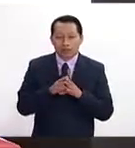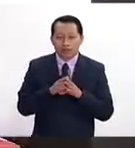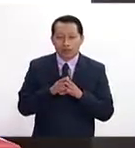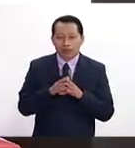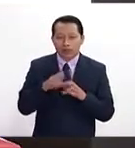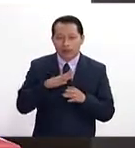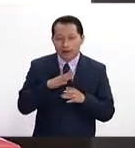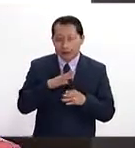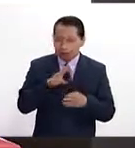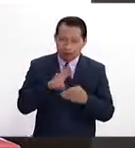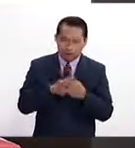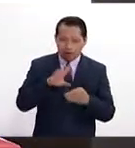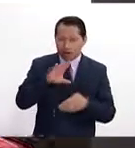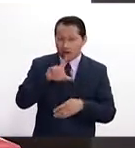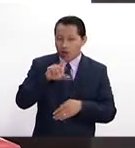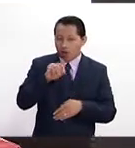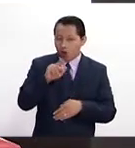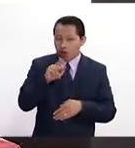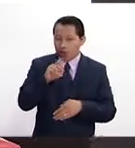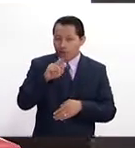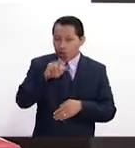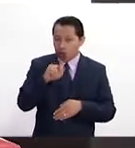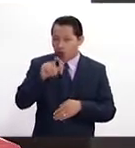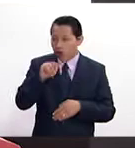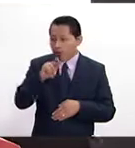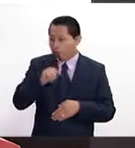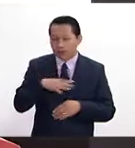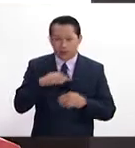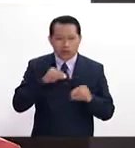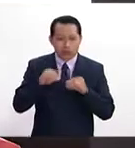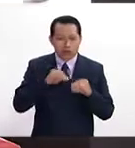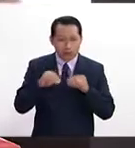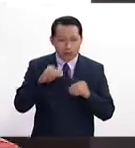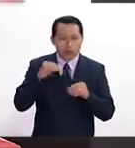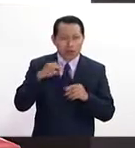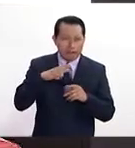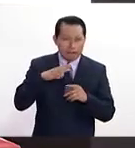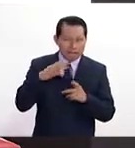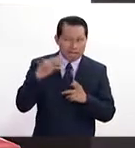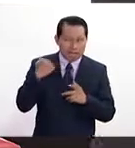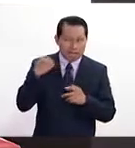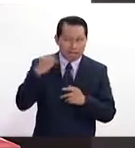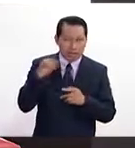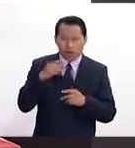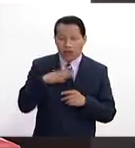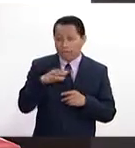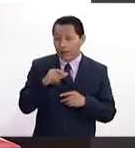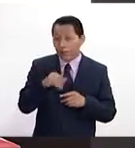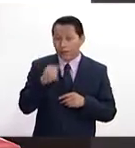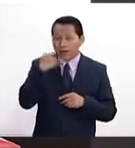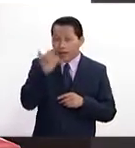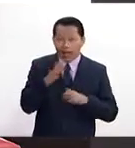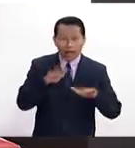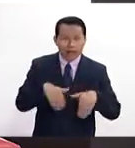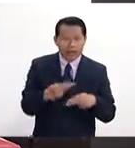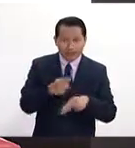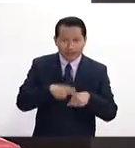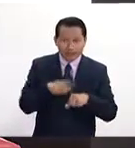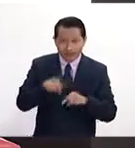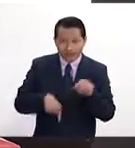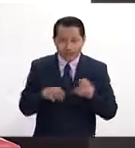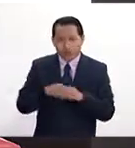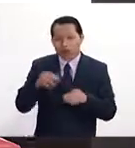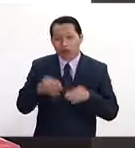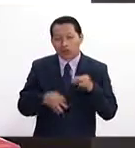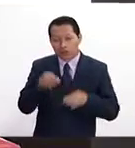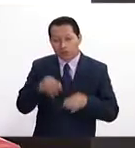la formal prisión de Leopoldo López, recientemente con el movimiento de marzo de Maduro, de tratar de quitarle poder a la Asamblea Nacional mediante el tribunal,